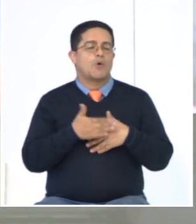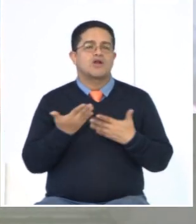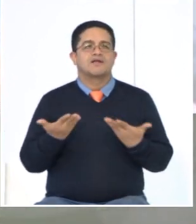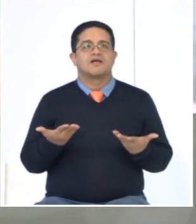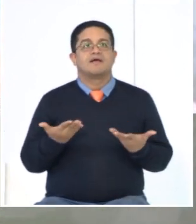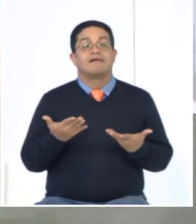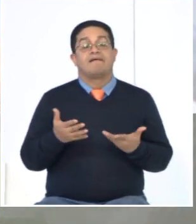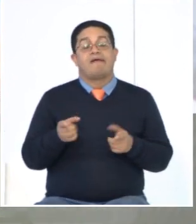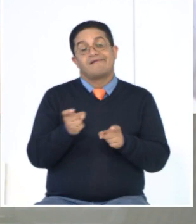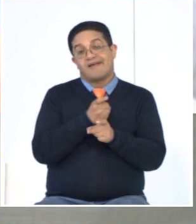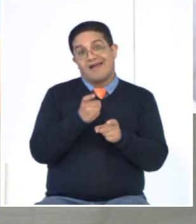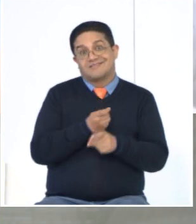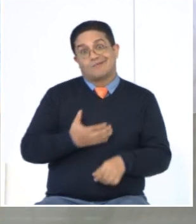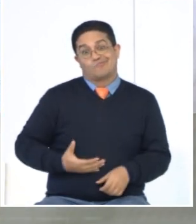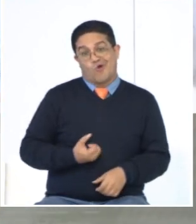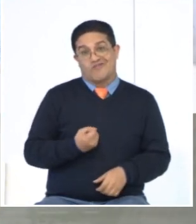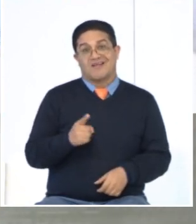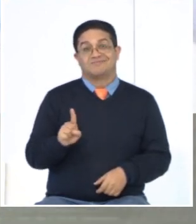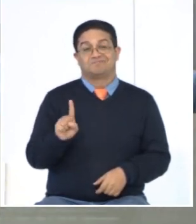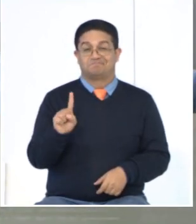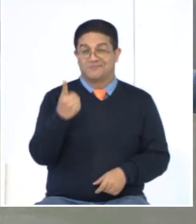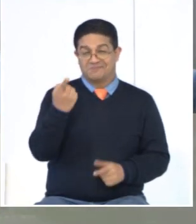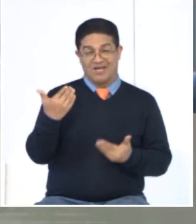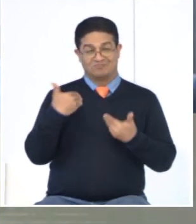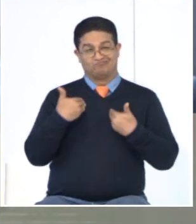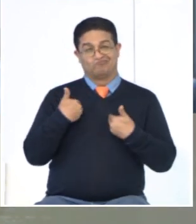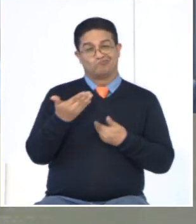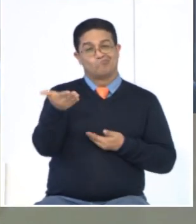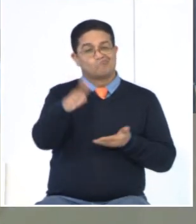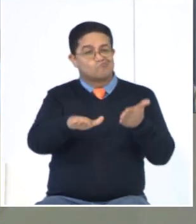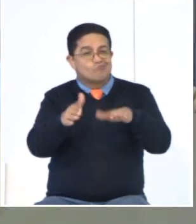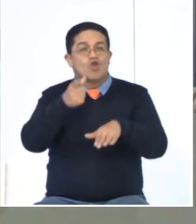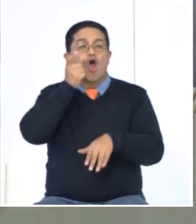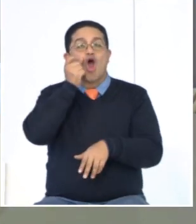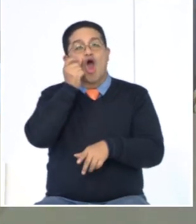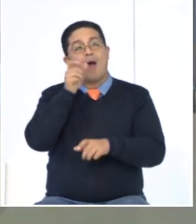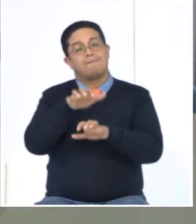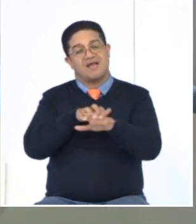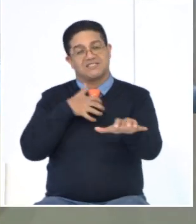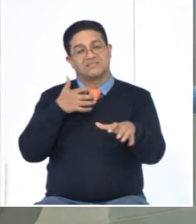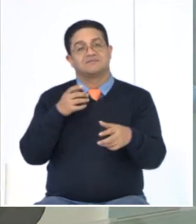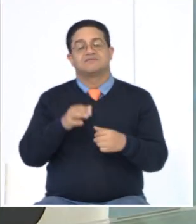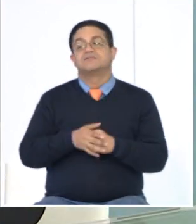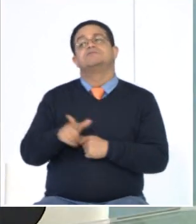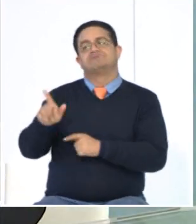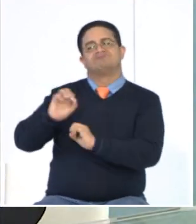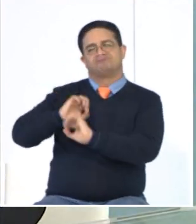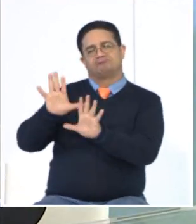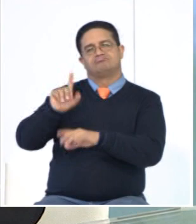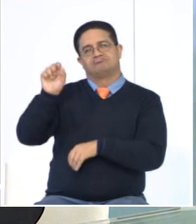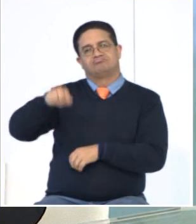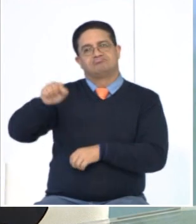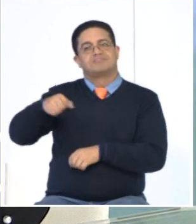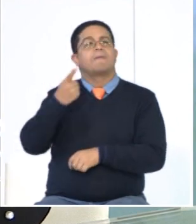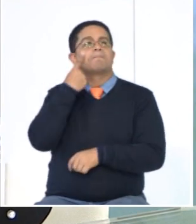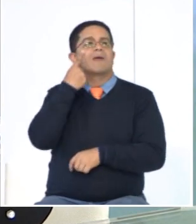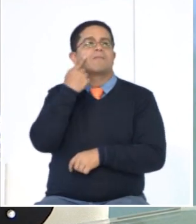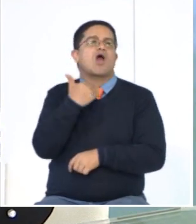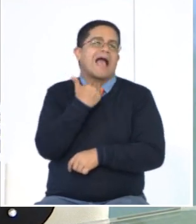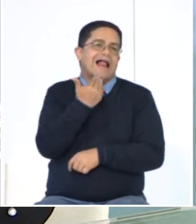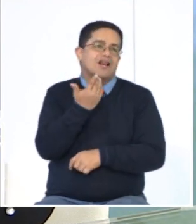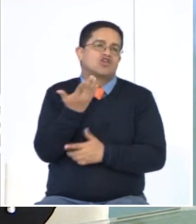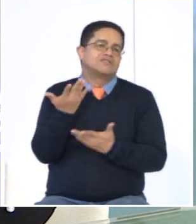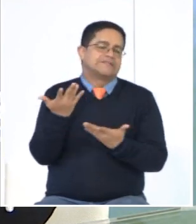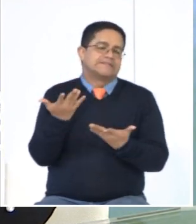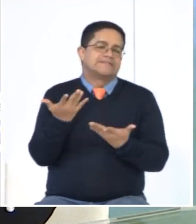cáncer de próstata es el primero que afecta al hombre. Al caballero, claro que sí. Y lo vemos como un estudio que también deberíamos